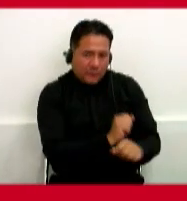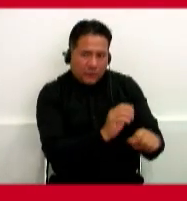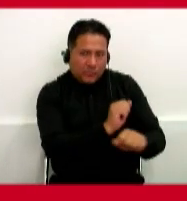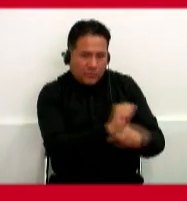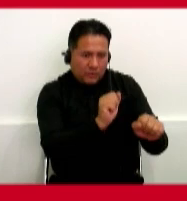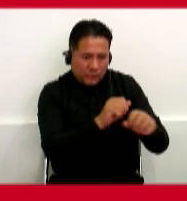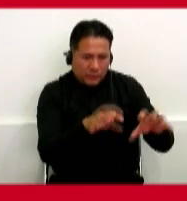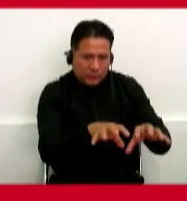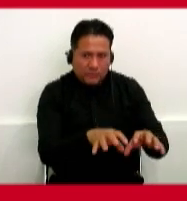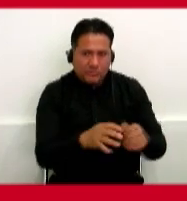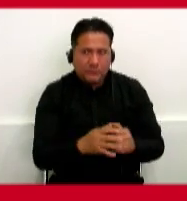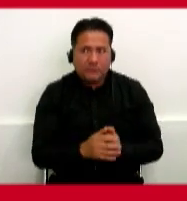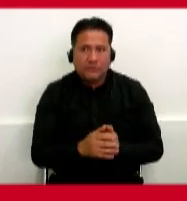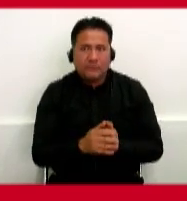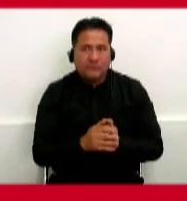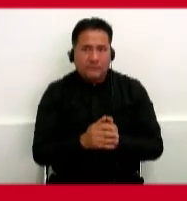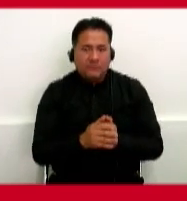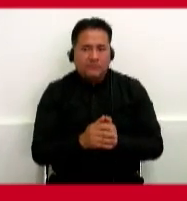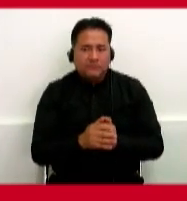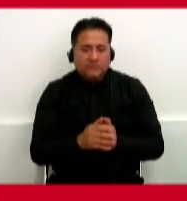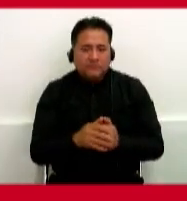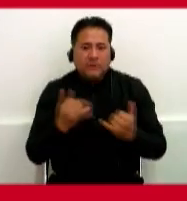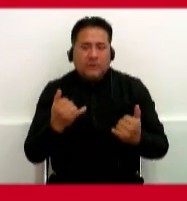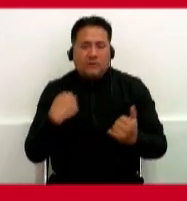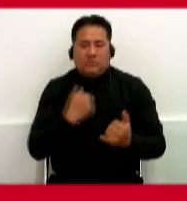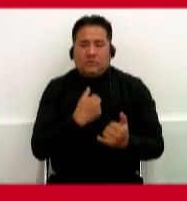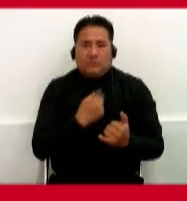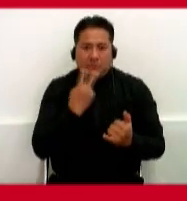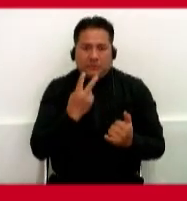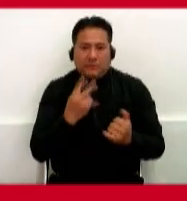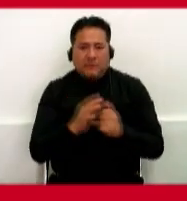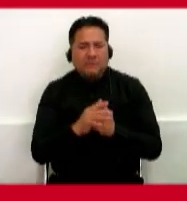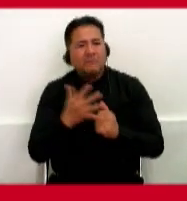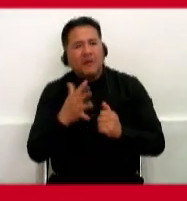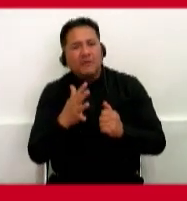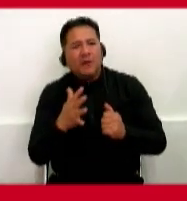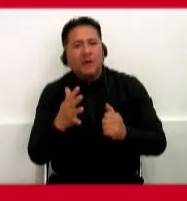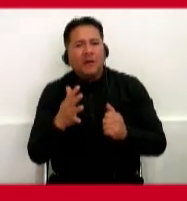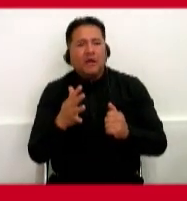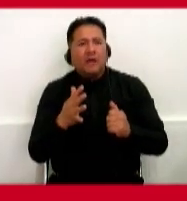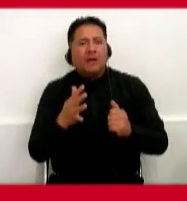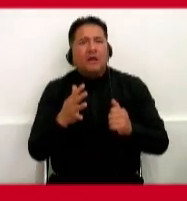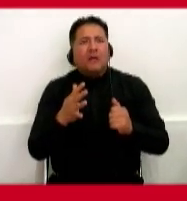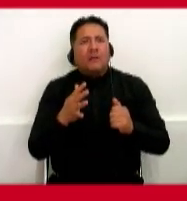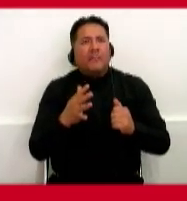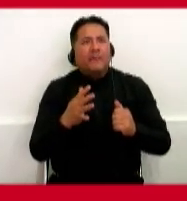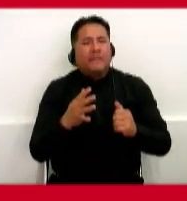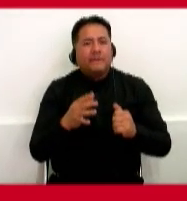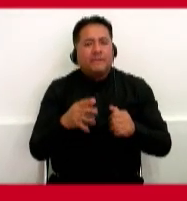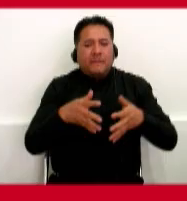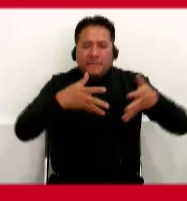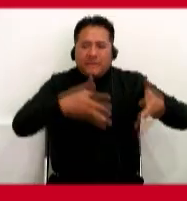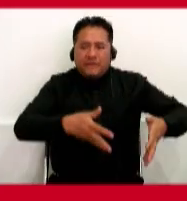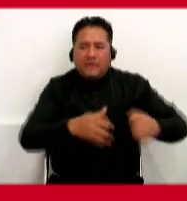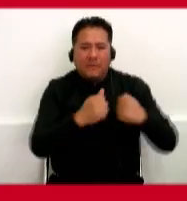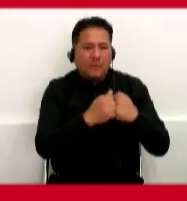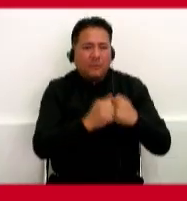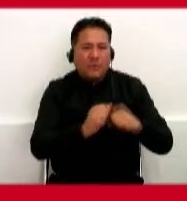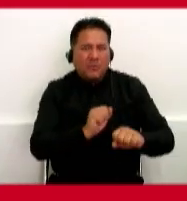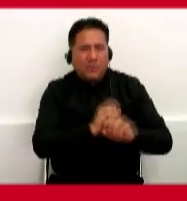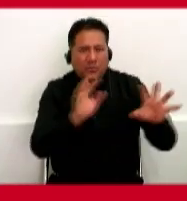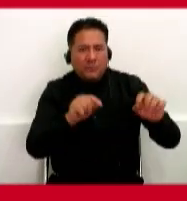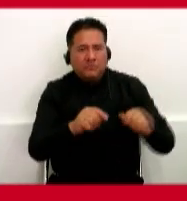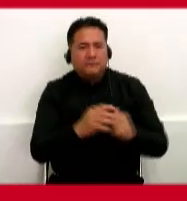de la profundización de la mina, identificamos el Sill Pilar que había quedado producto de la explotación en el cuerpo